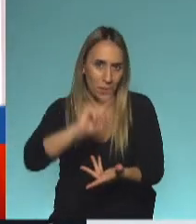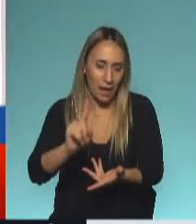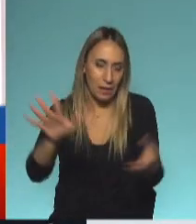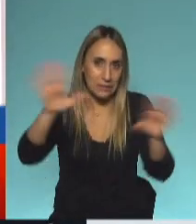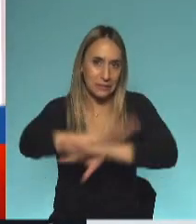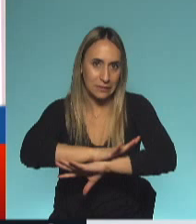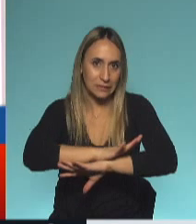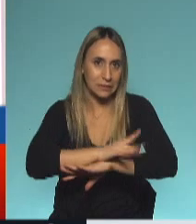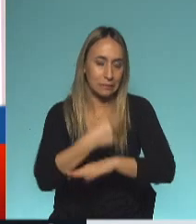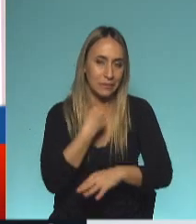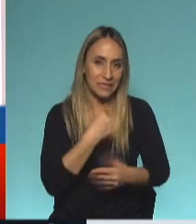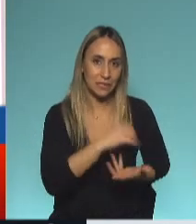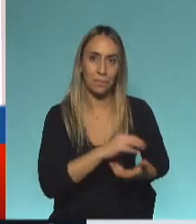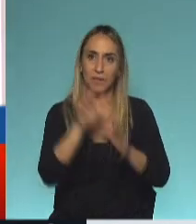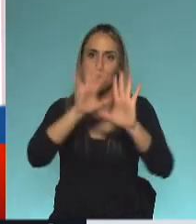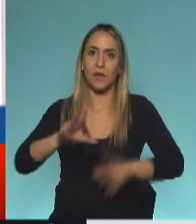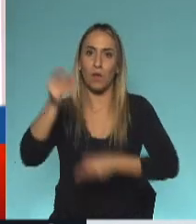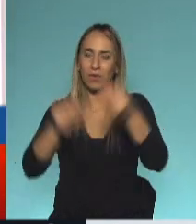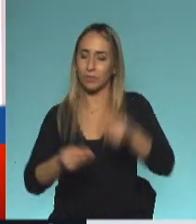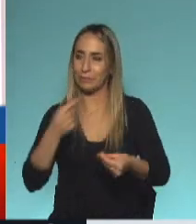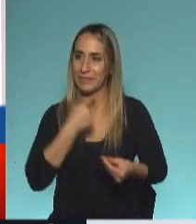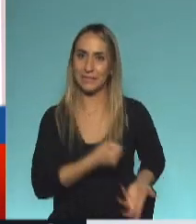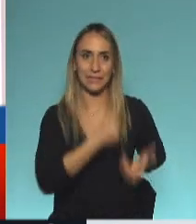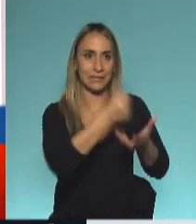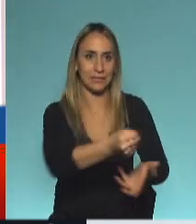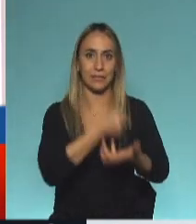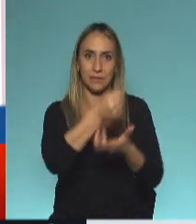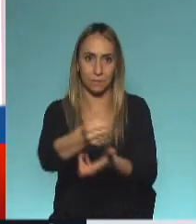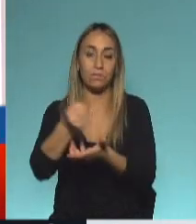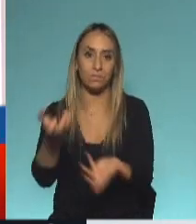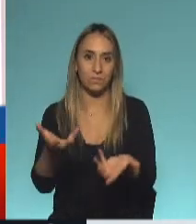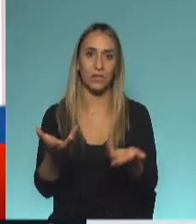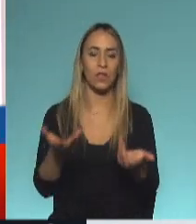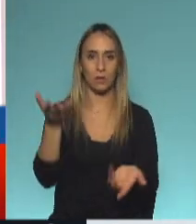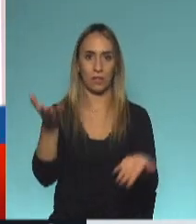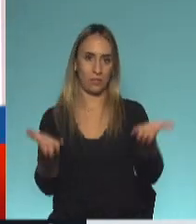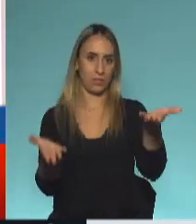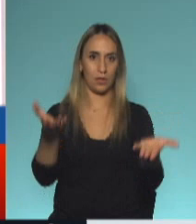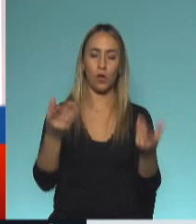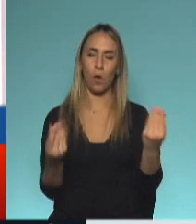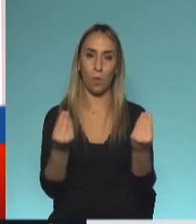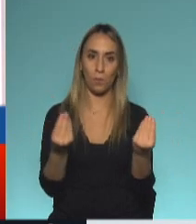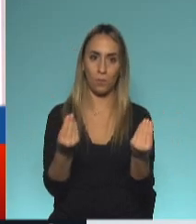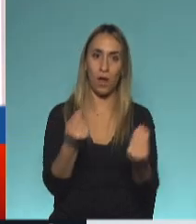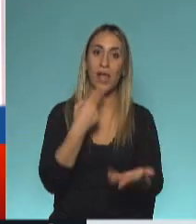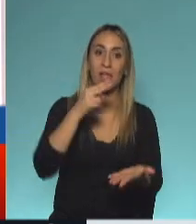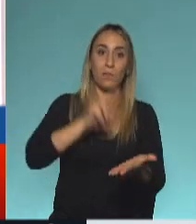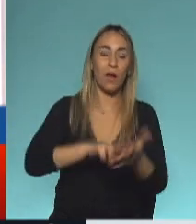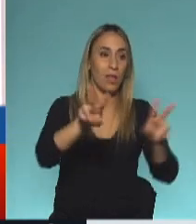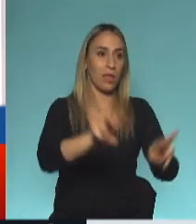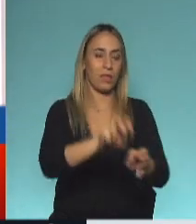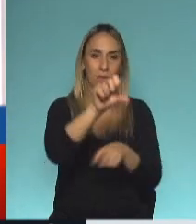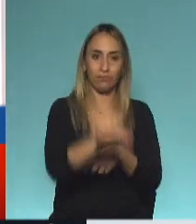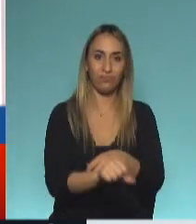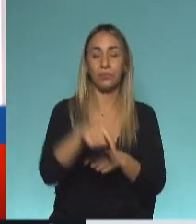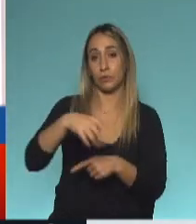estatal en 2021 a causa de la pandemia bueno ahí está siempre cómo buscar el equilibrio entre bajar el déficit fiscal teniendo en cuenta que estamos